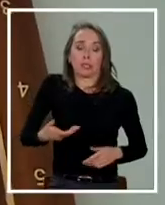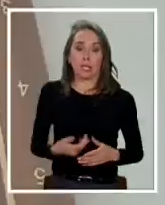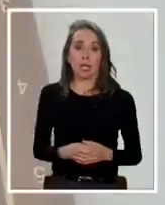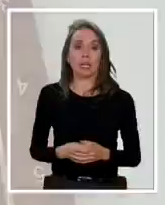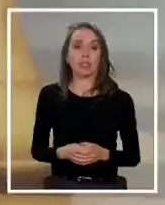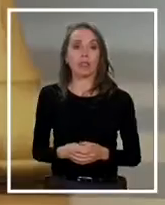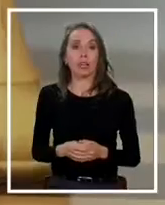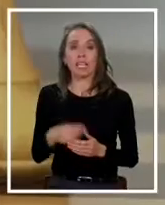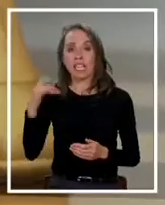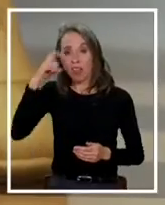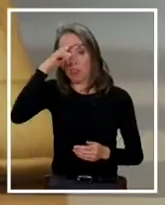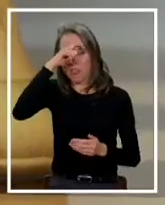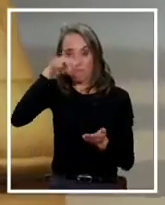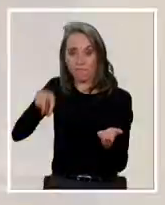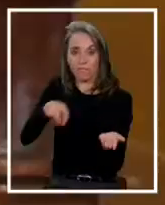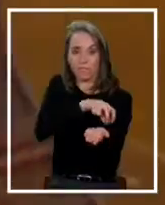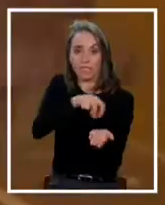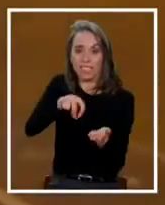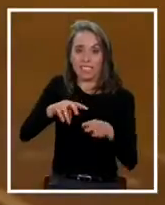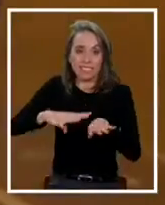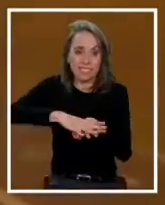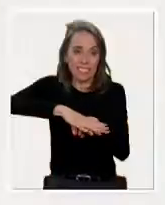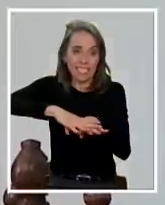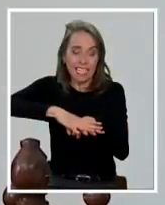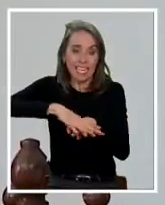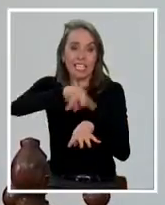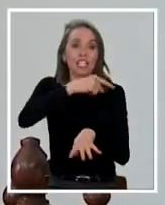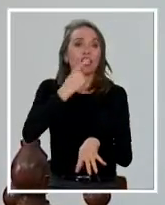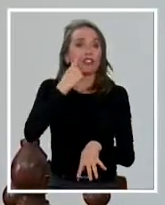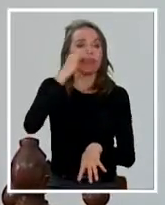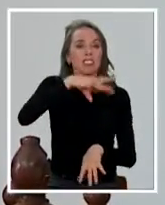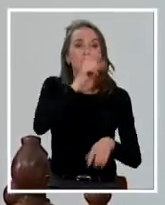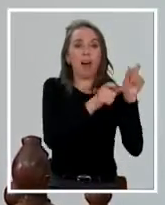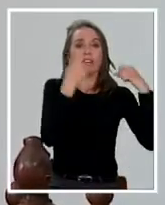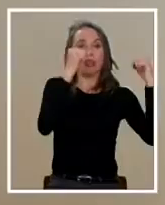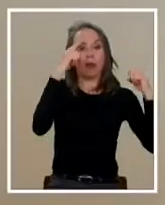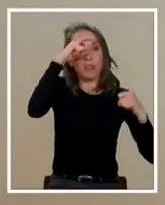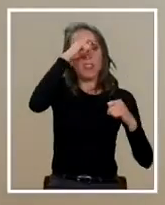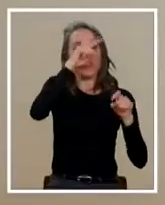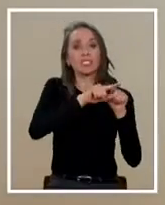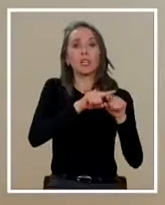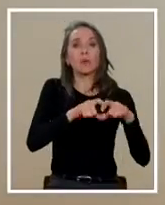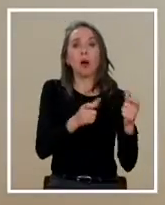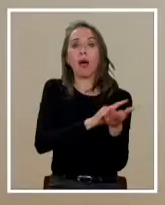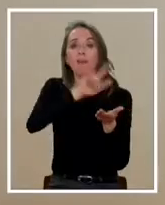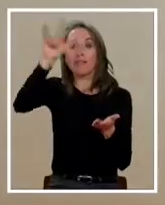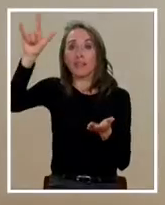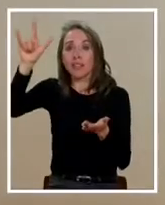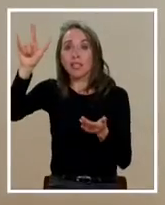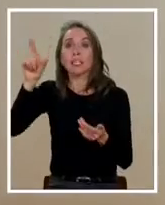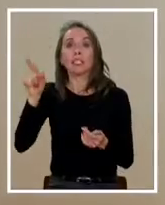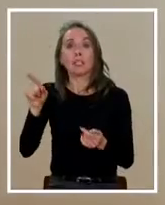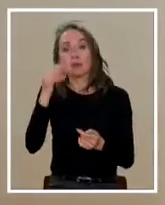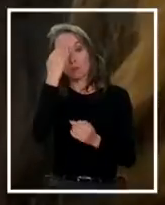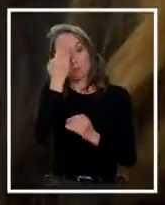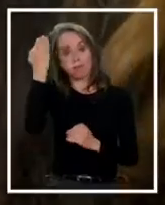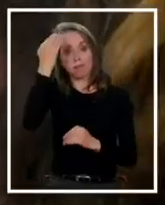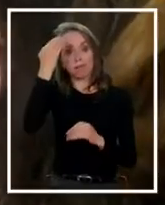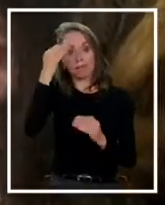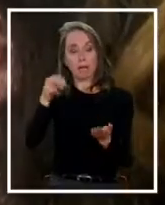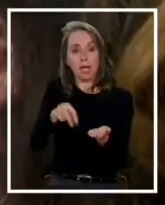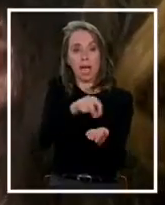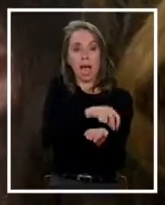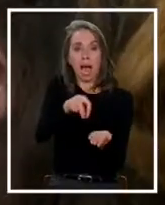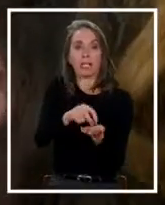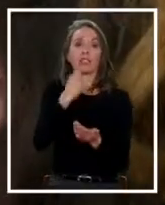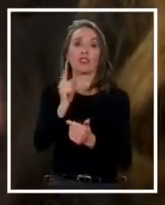Una jugada difícil en un tablero conocido para nuestro deporte. Pablo Salinas, maestro del ajedrez en Chile, busca no quedar